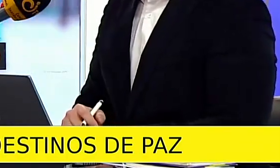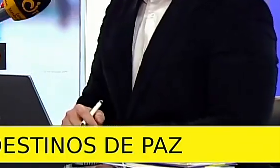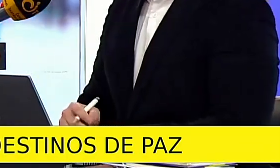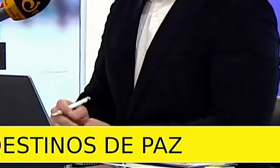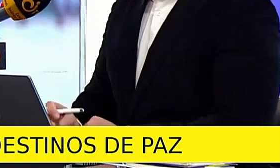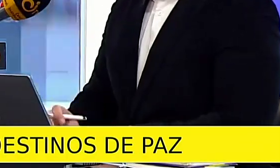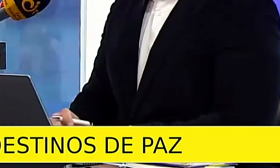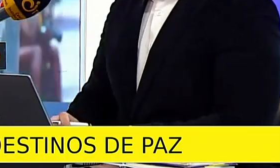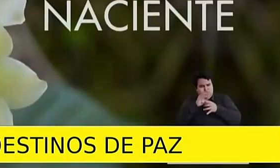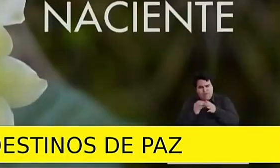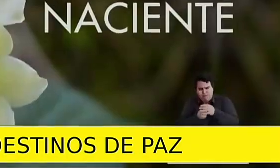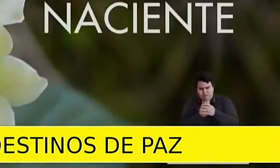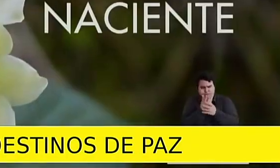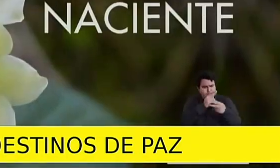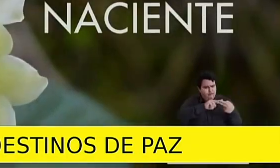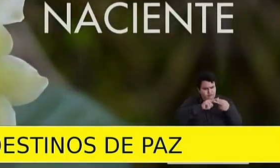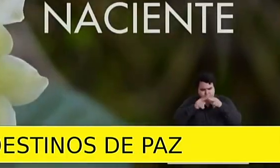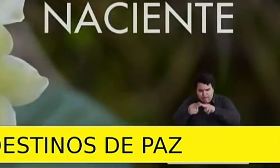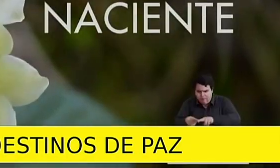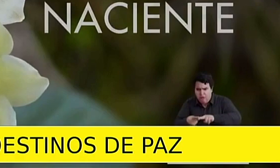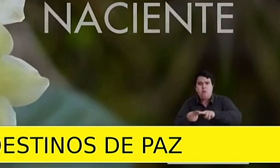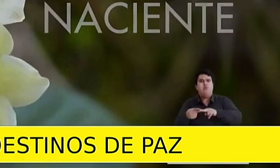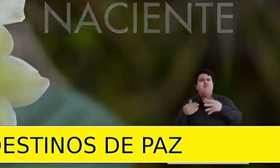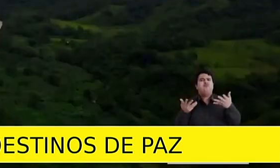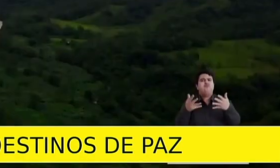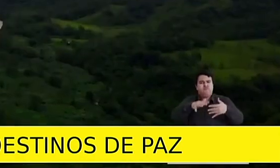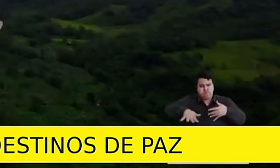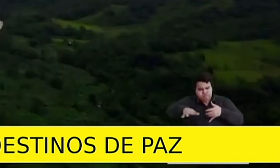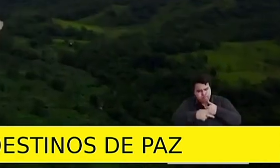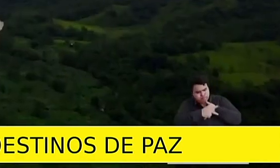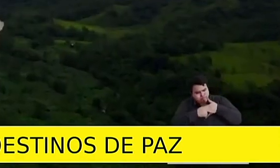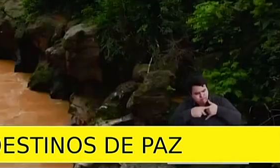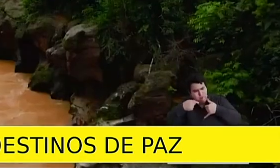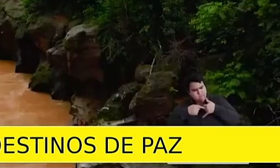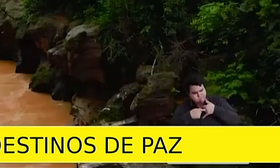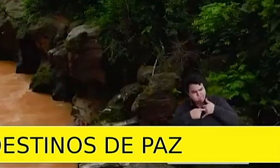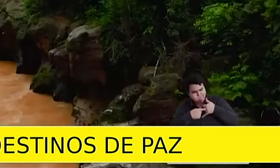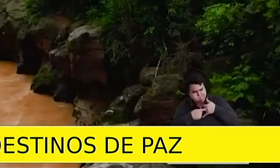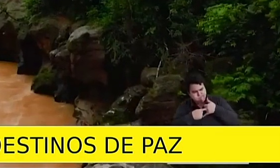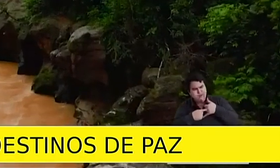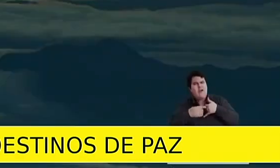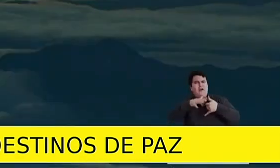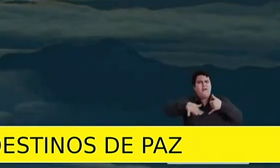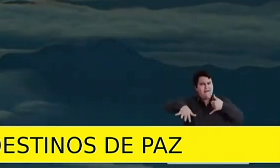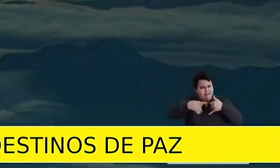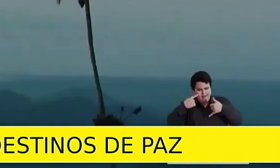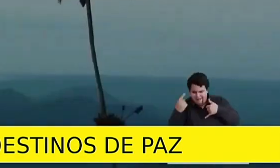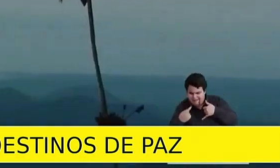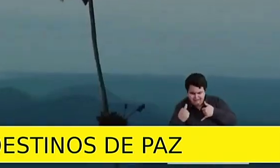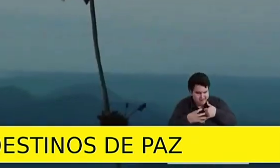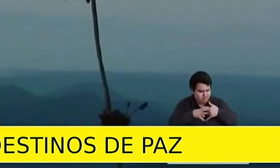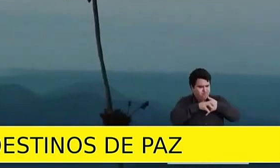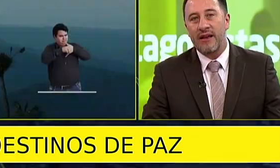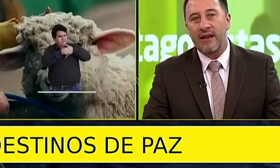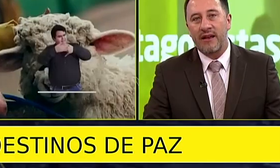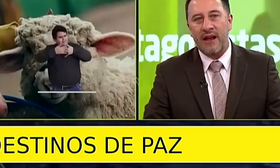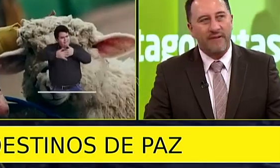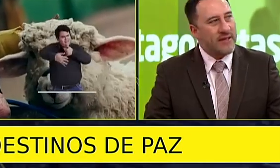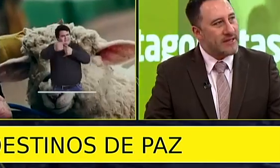de hotelería, encontramos también inclusive productos de